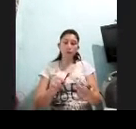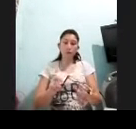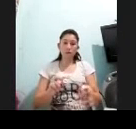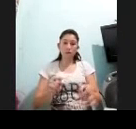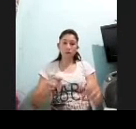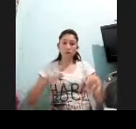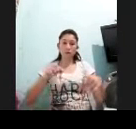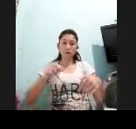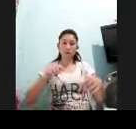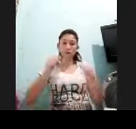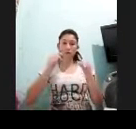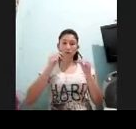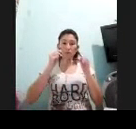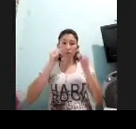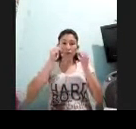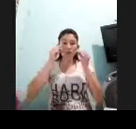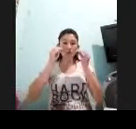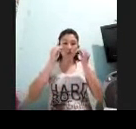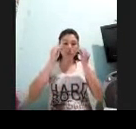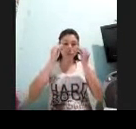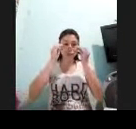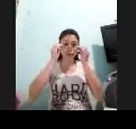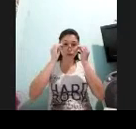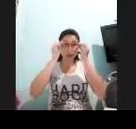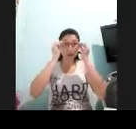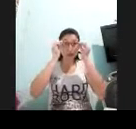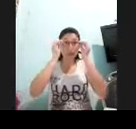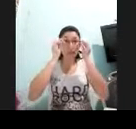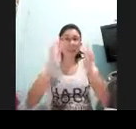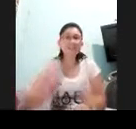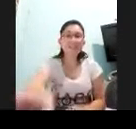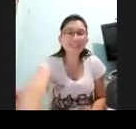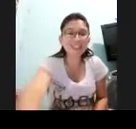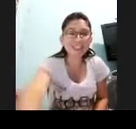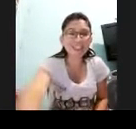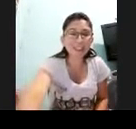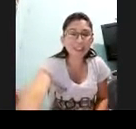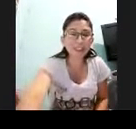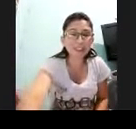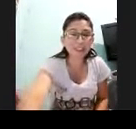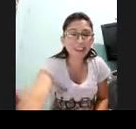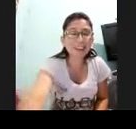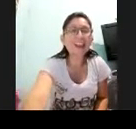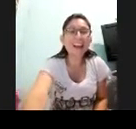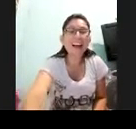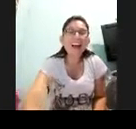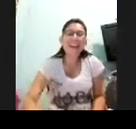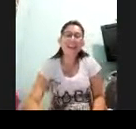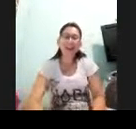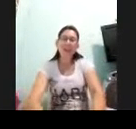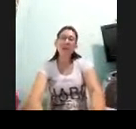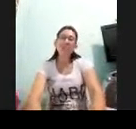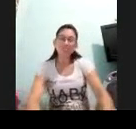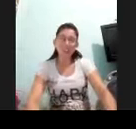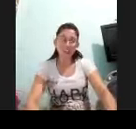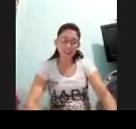No, la señorita teacher. Jessica López está diciendo, yo, teacher, yo. Sí, señorita Jessica, hasta los lentes se puso. Dice, no, bueno, para que sea ahí. No, ¿Cómo? Lo que